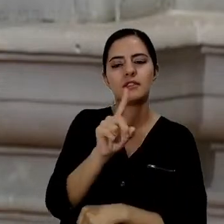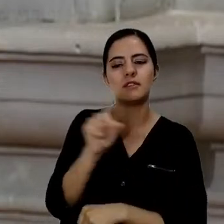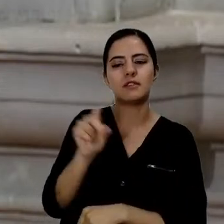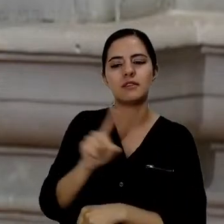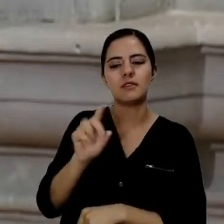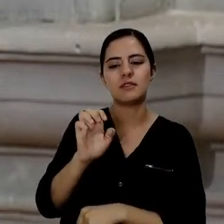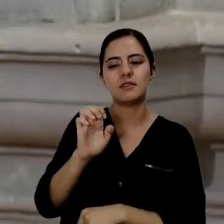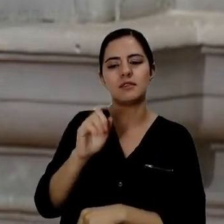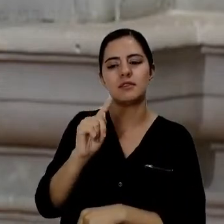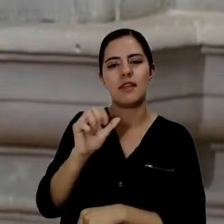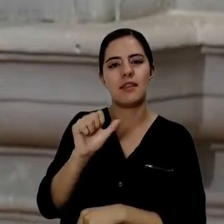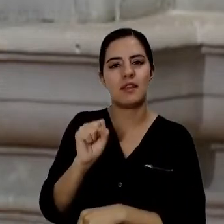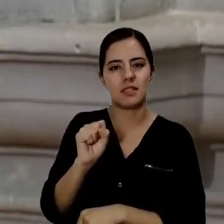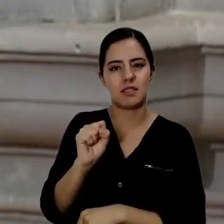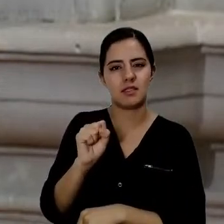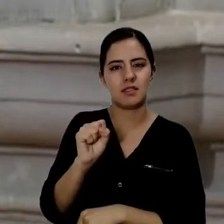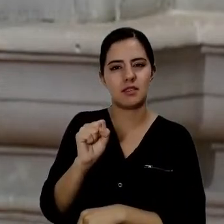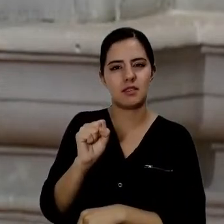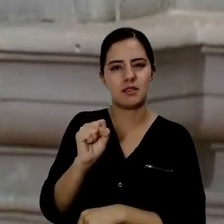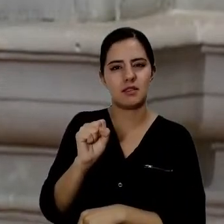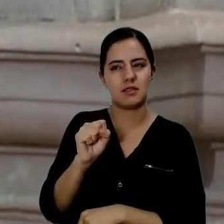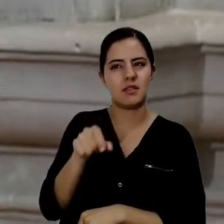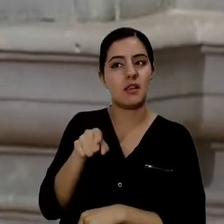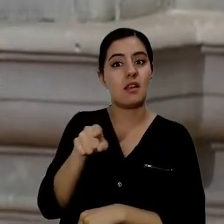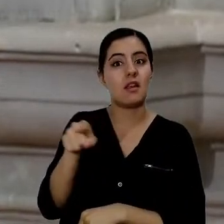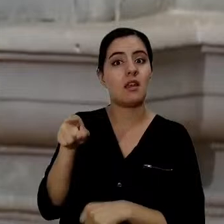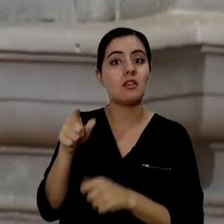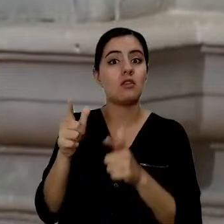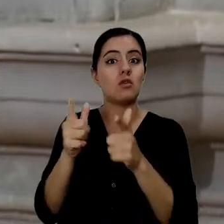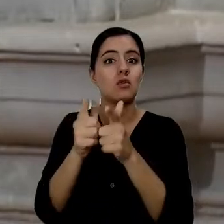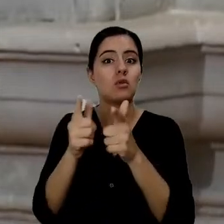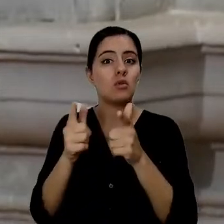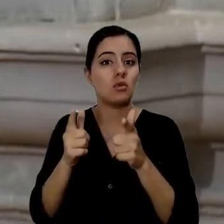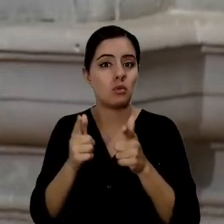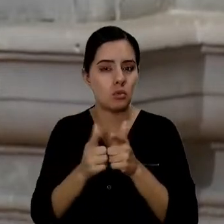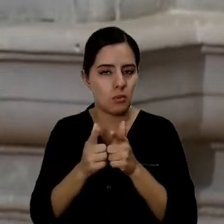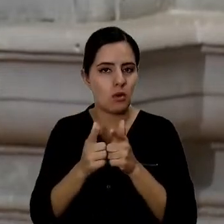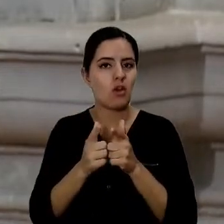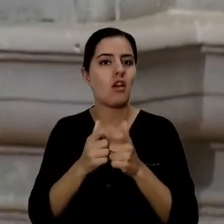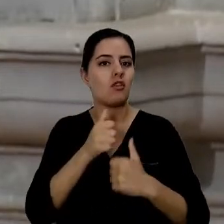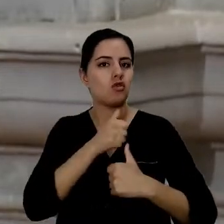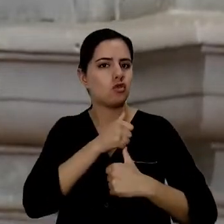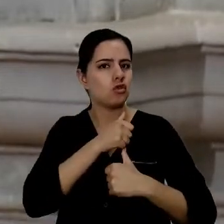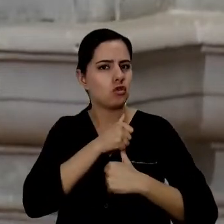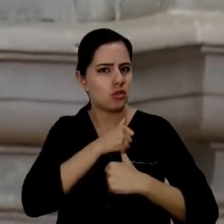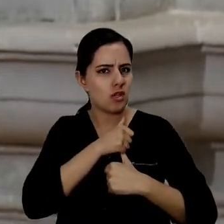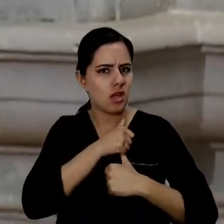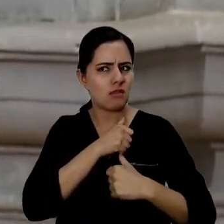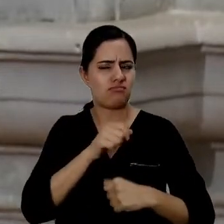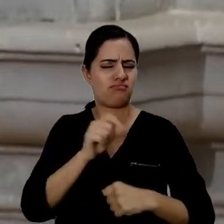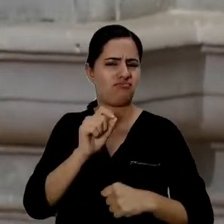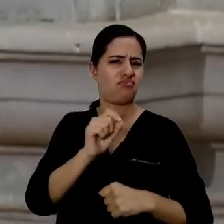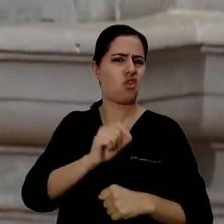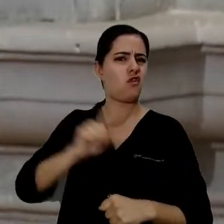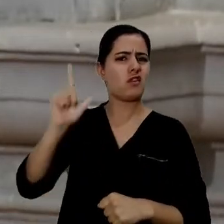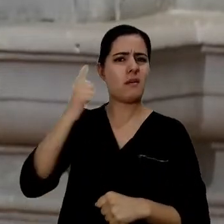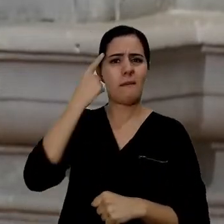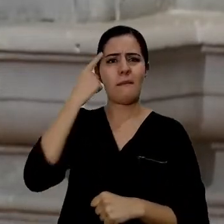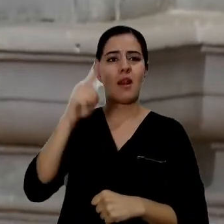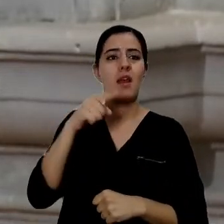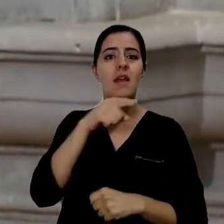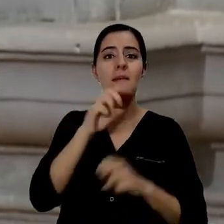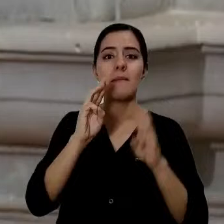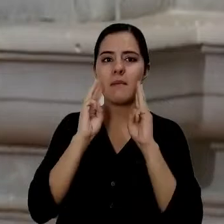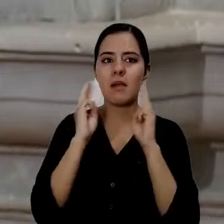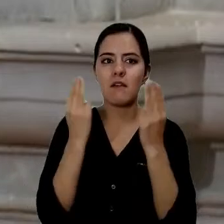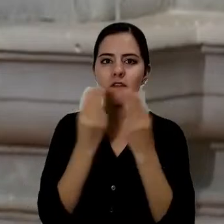Un grupo de fuerzas especiales de élite para combatir el narcotráfico. El